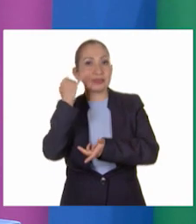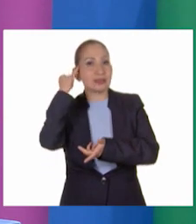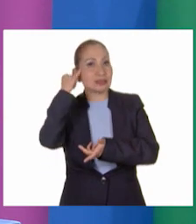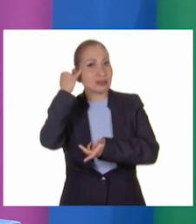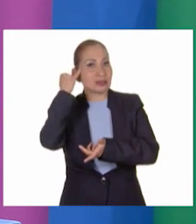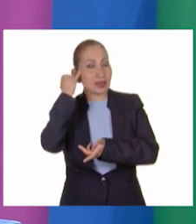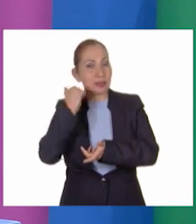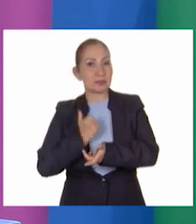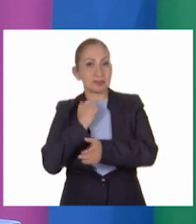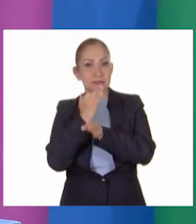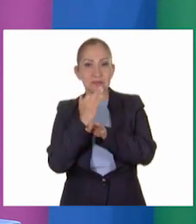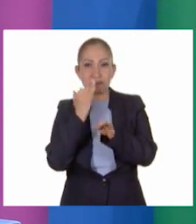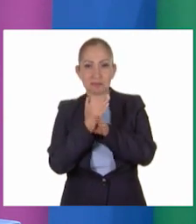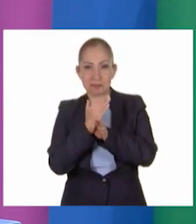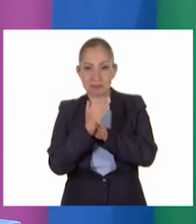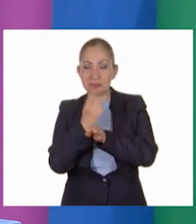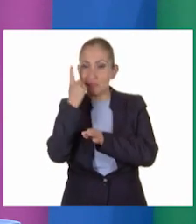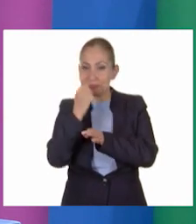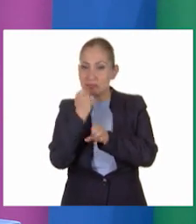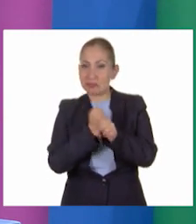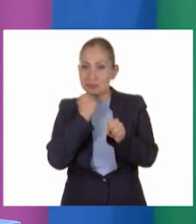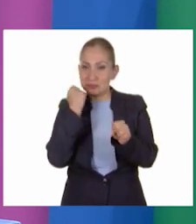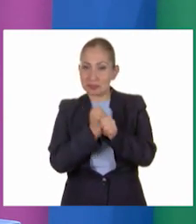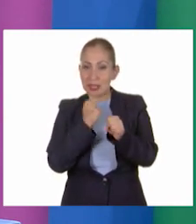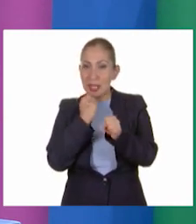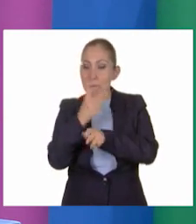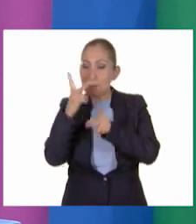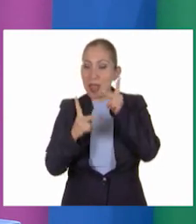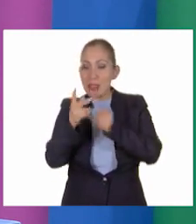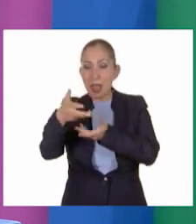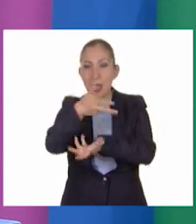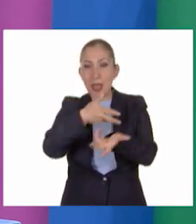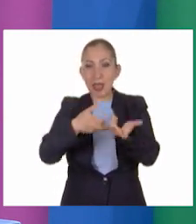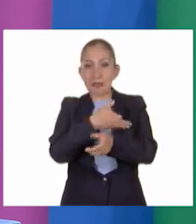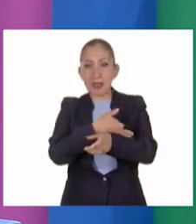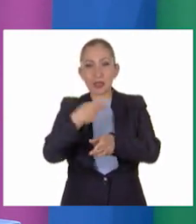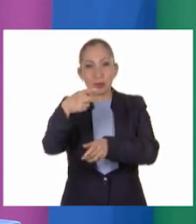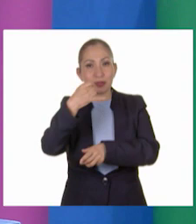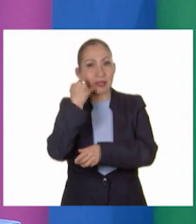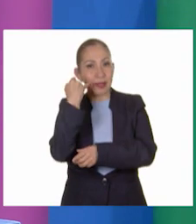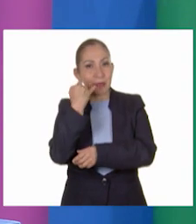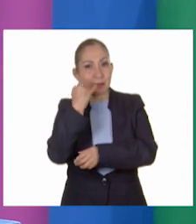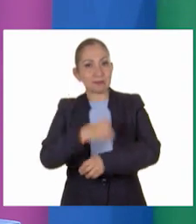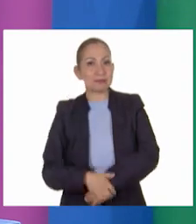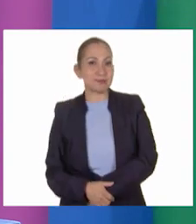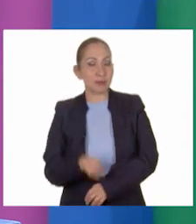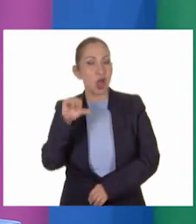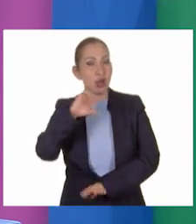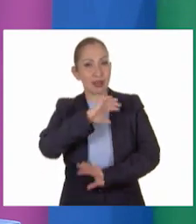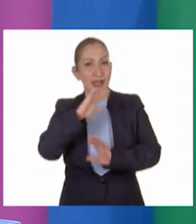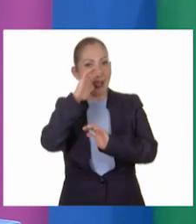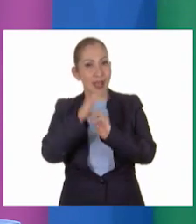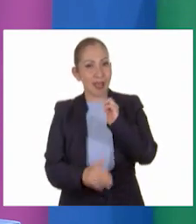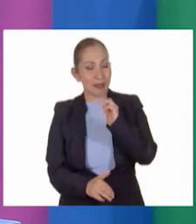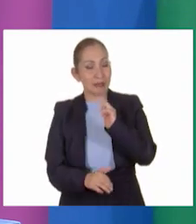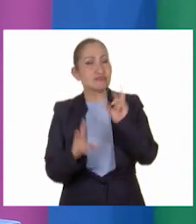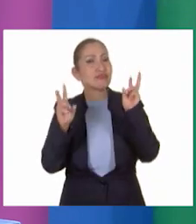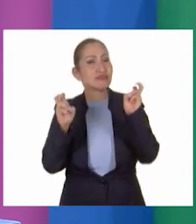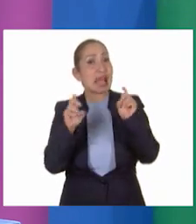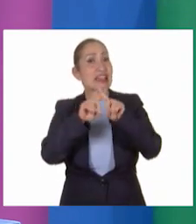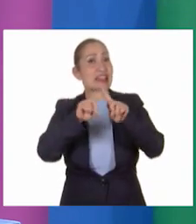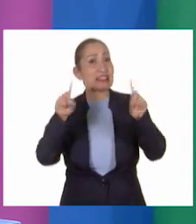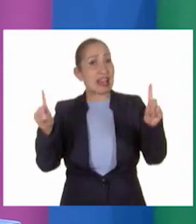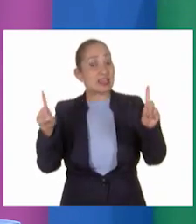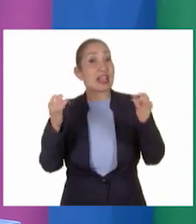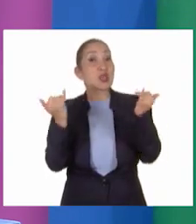lengua indígena, aprovecha también este momento para practicarla y platica con tu familia en tu lengua materna. Por hoy hemos terminado con